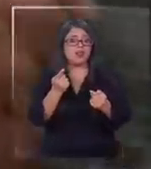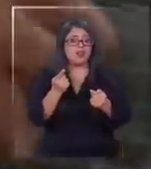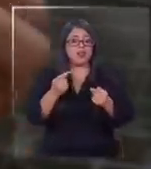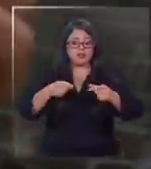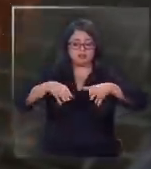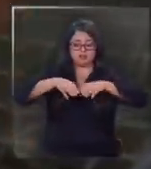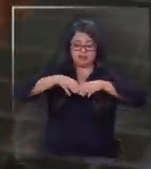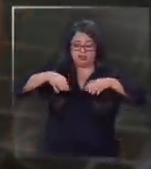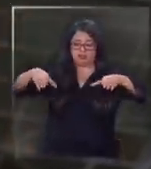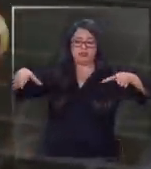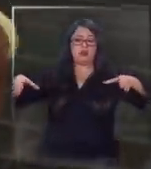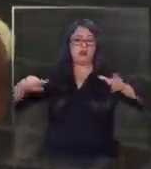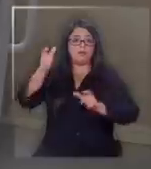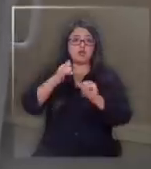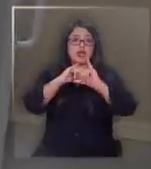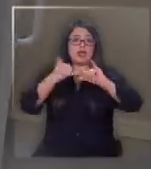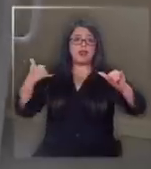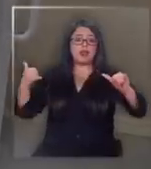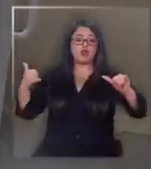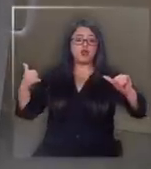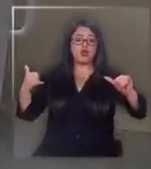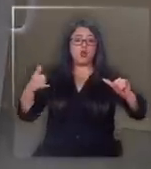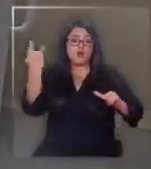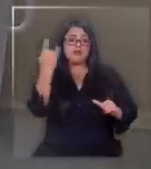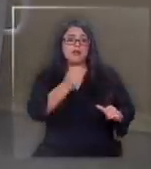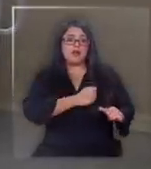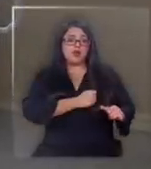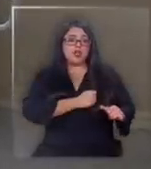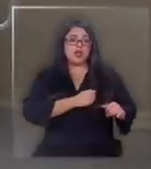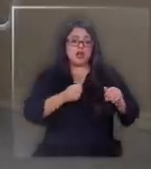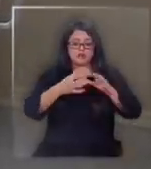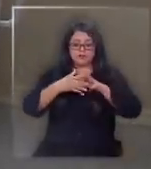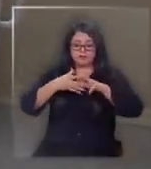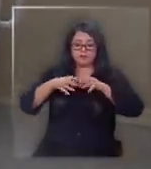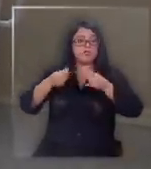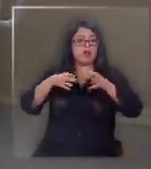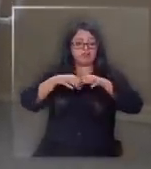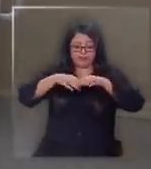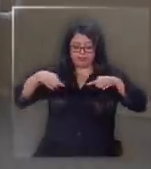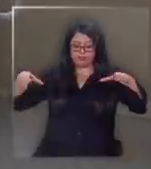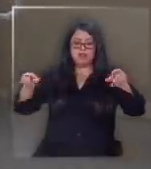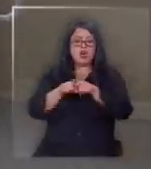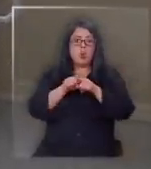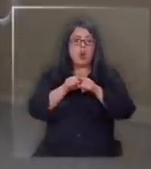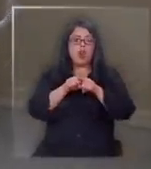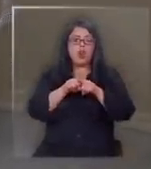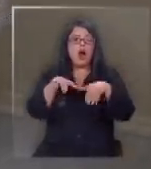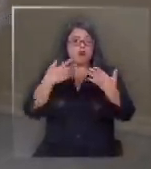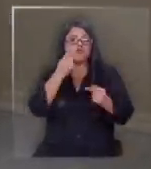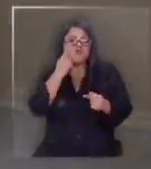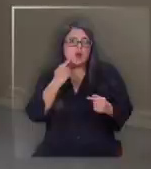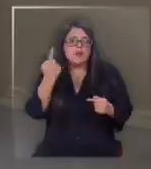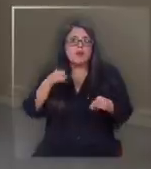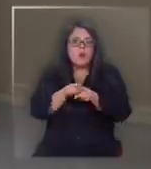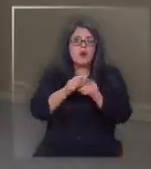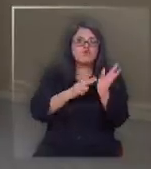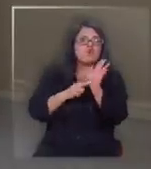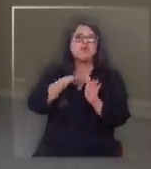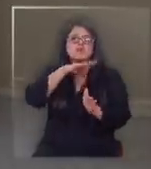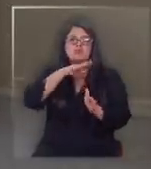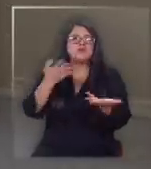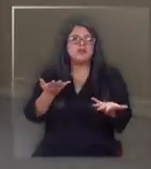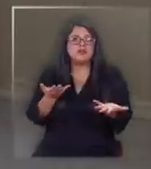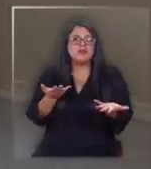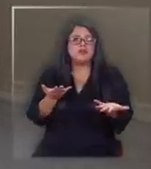diseñada por jóvenes ingenieros de la Universidad Católica. Está en fase experimental, pero ha demostrado su utilidad, esterilizando